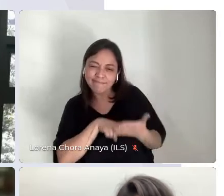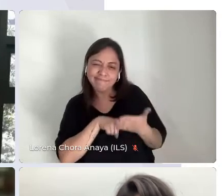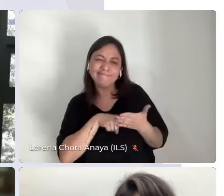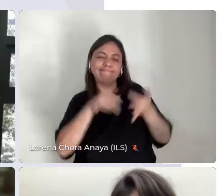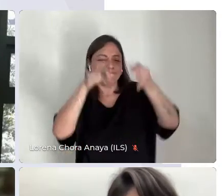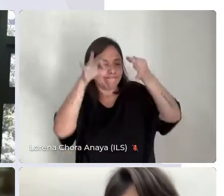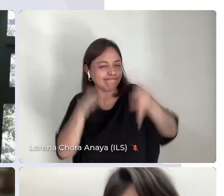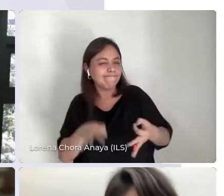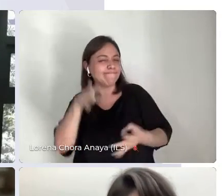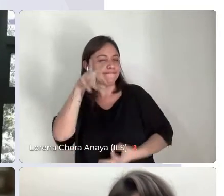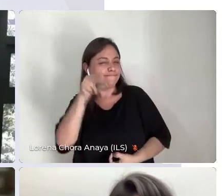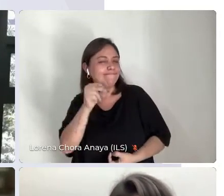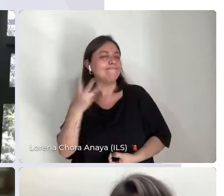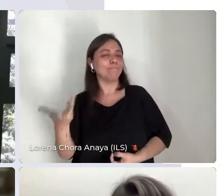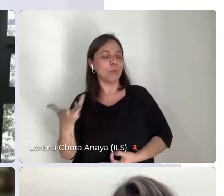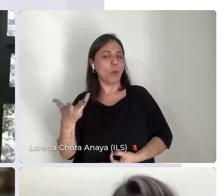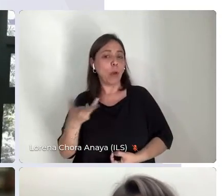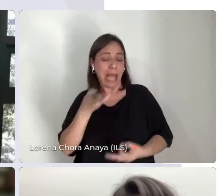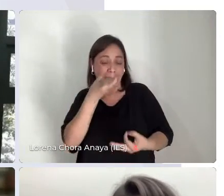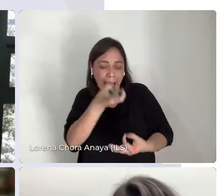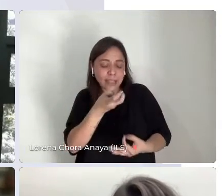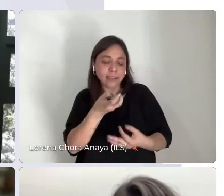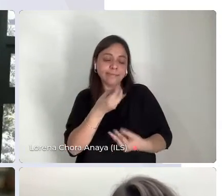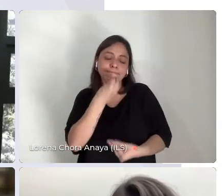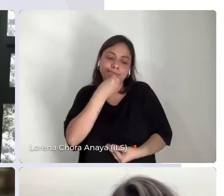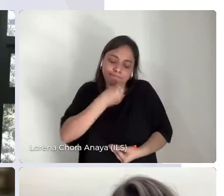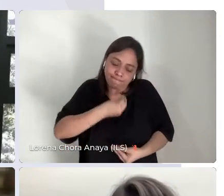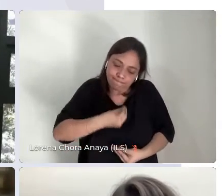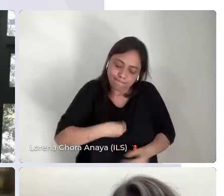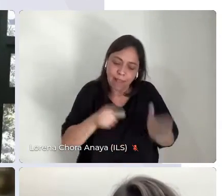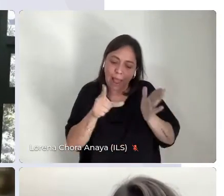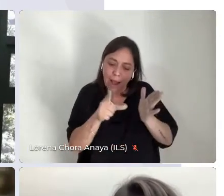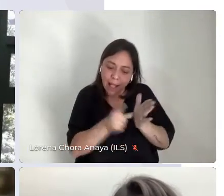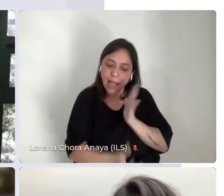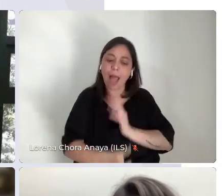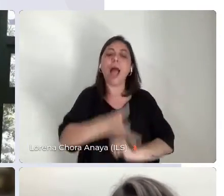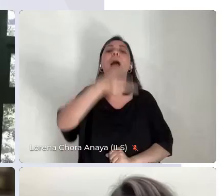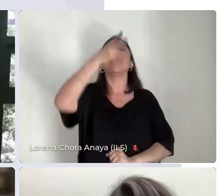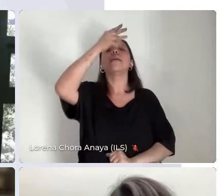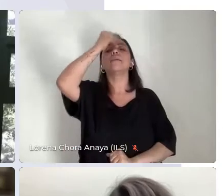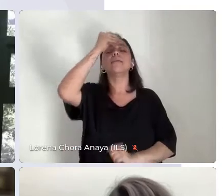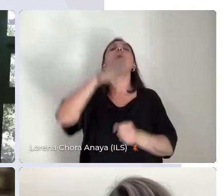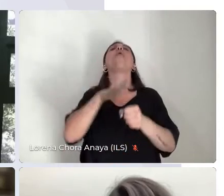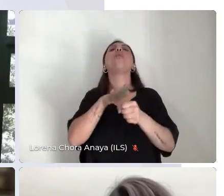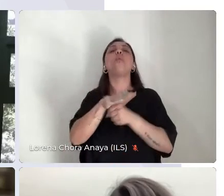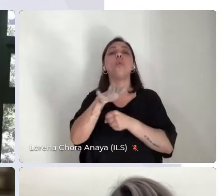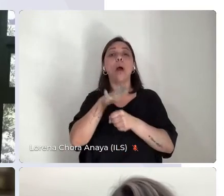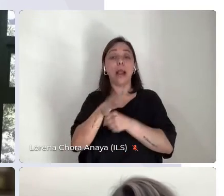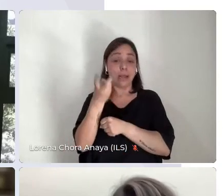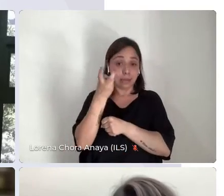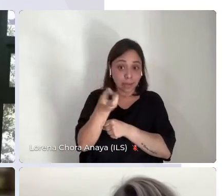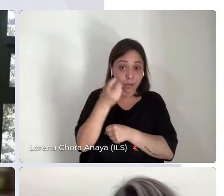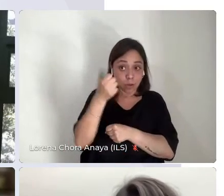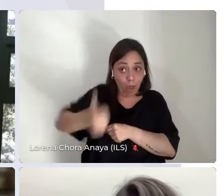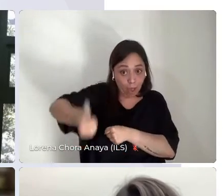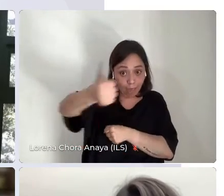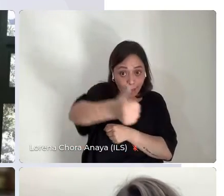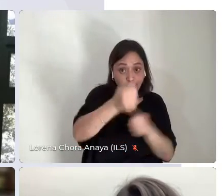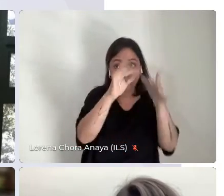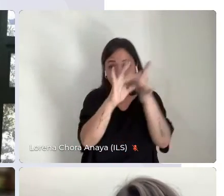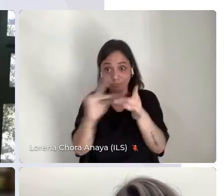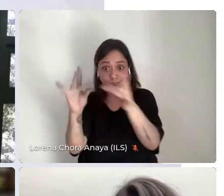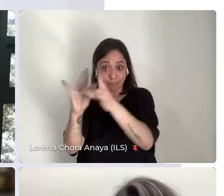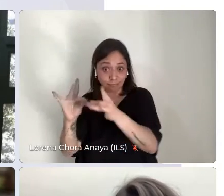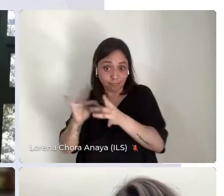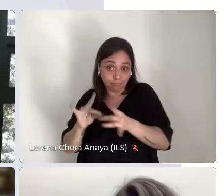decir qué aprendizajes valiosos se pueden extraer de estas experiencias, se los vamos a agradecer. Tenemos 3-4